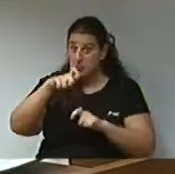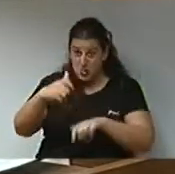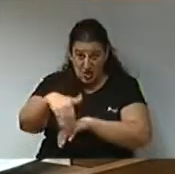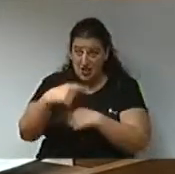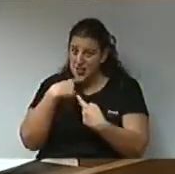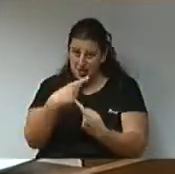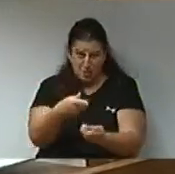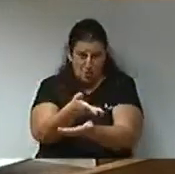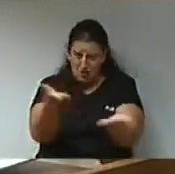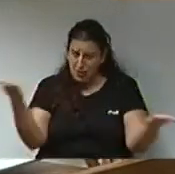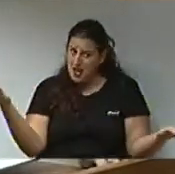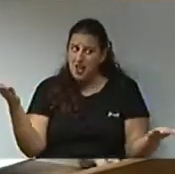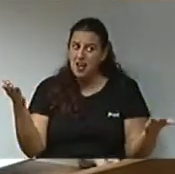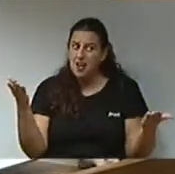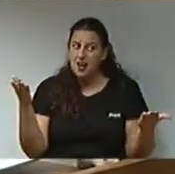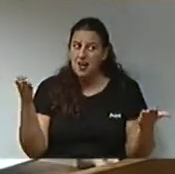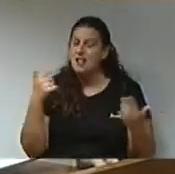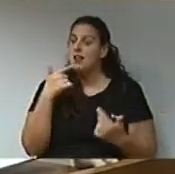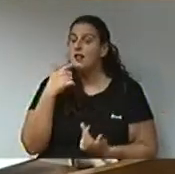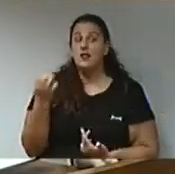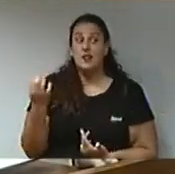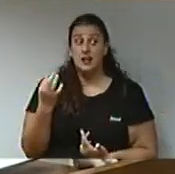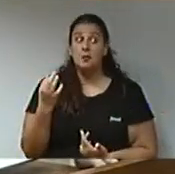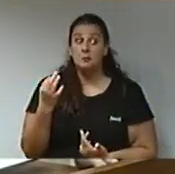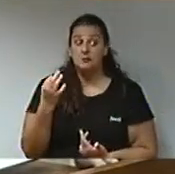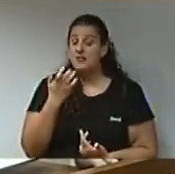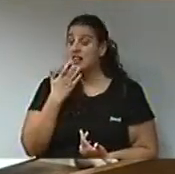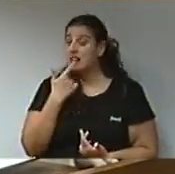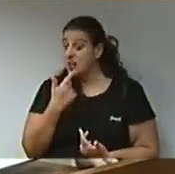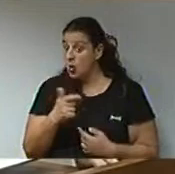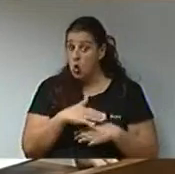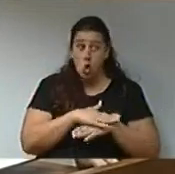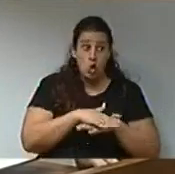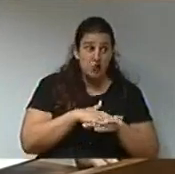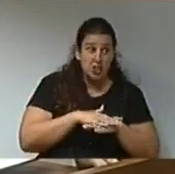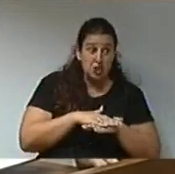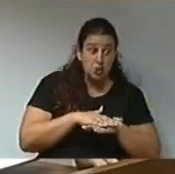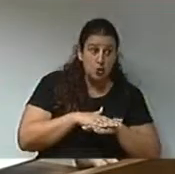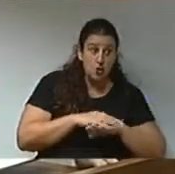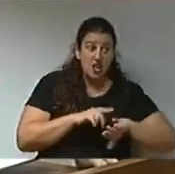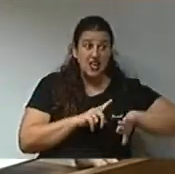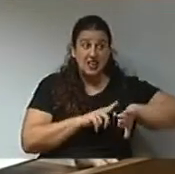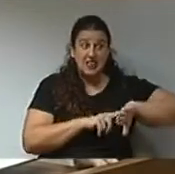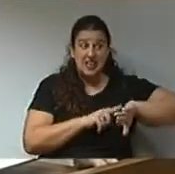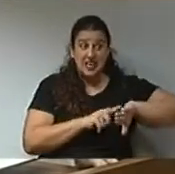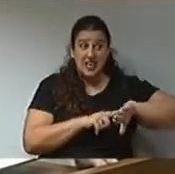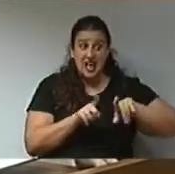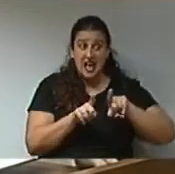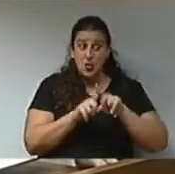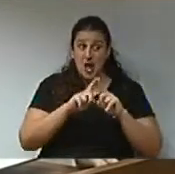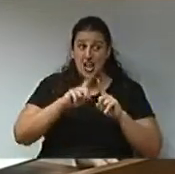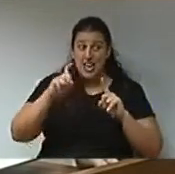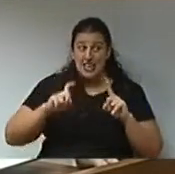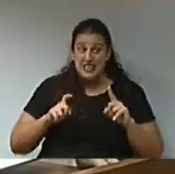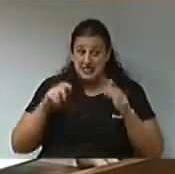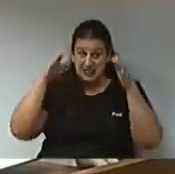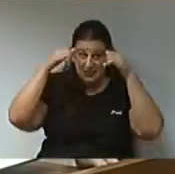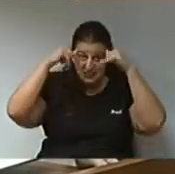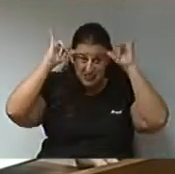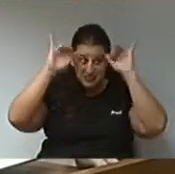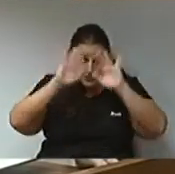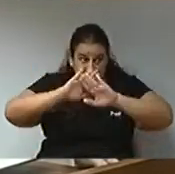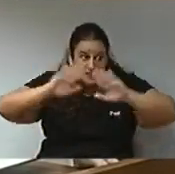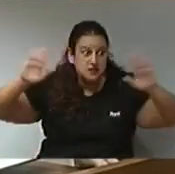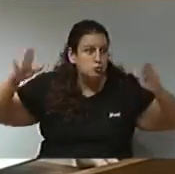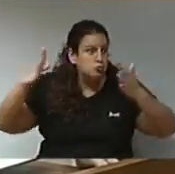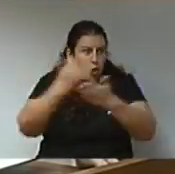calle. Y es que discúlpeme si le digo que no hay gobierno de izquierdas que no provoque una crisis galopante. No lo